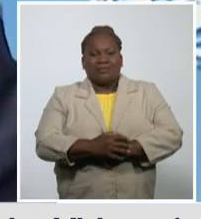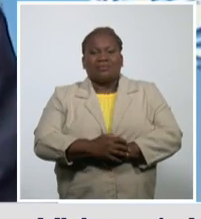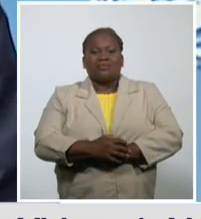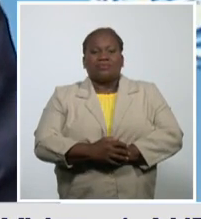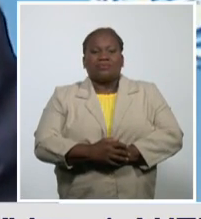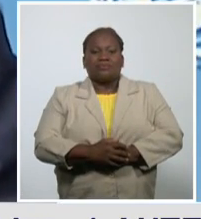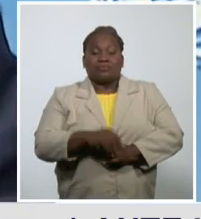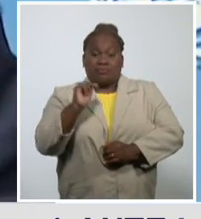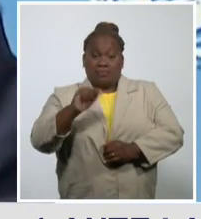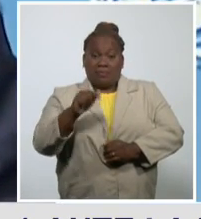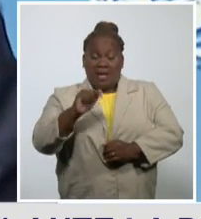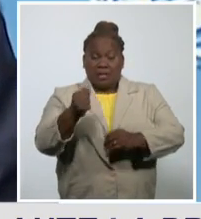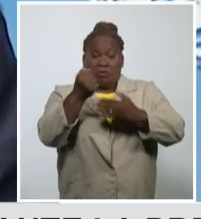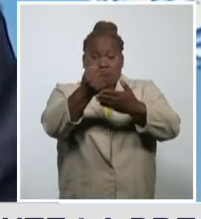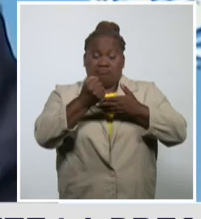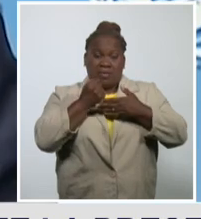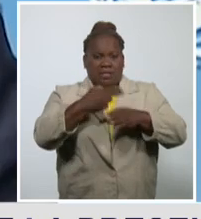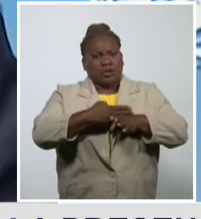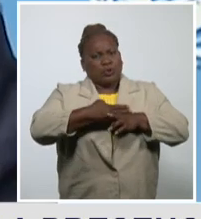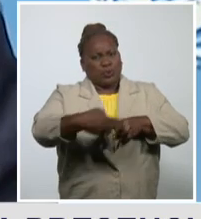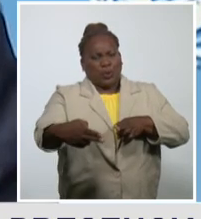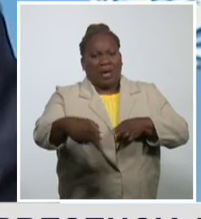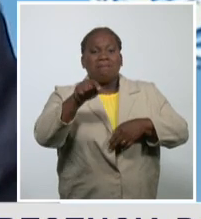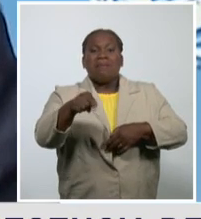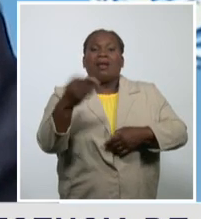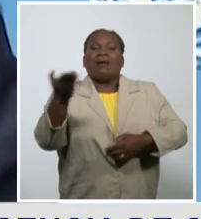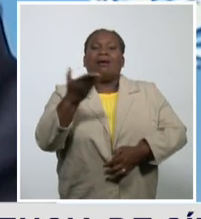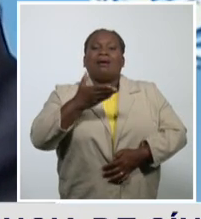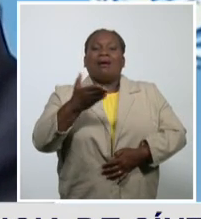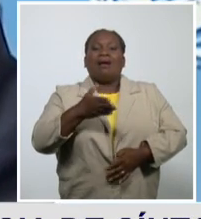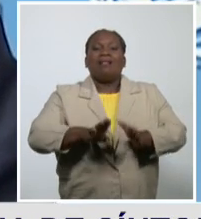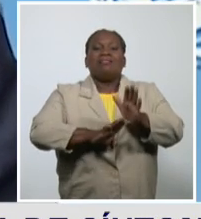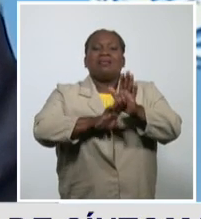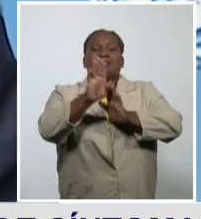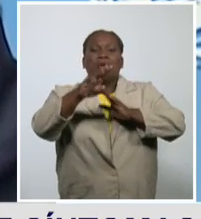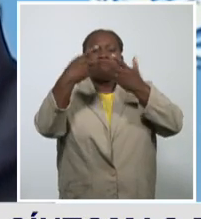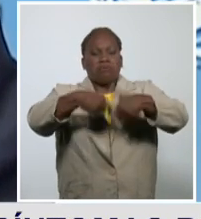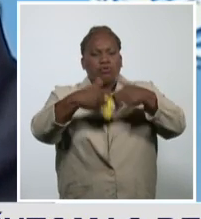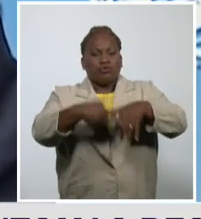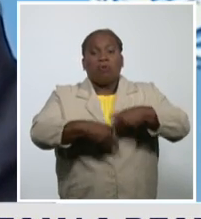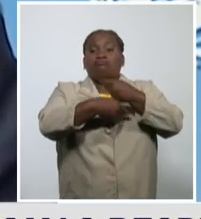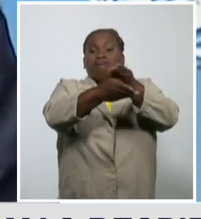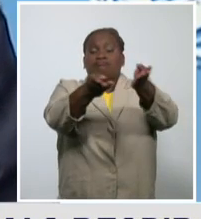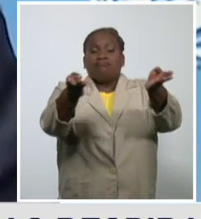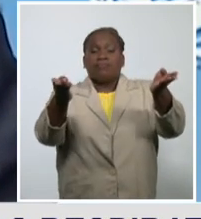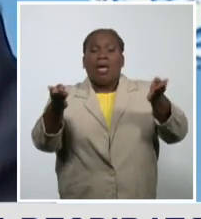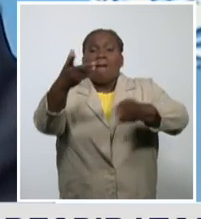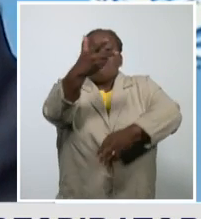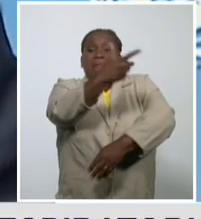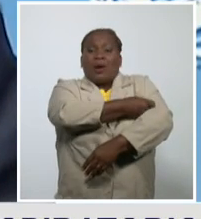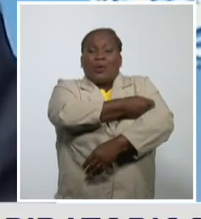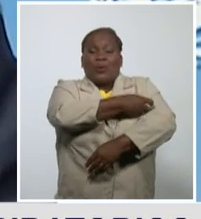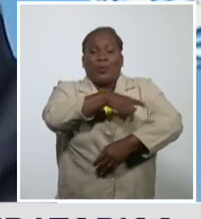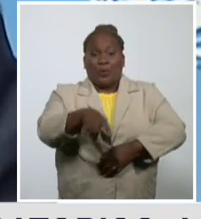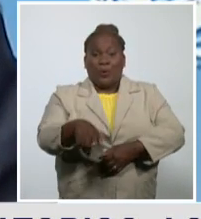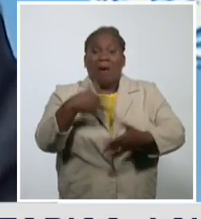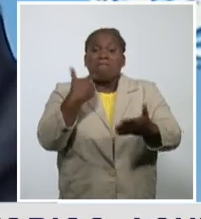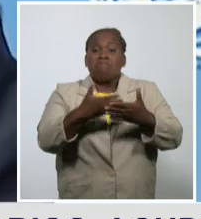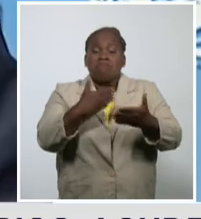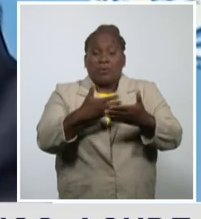Esta es una colaboración histórica para acelerar el desarrollo, la producción y la distribución equitativa de vacunas, de test de diagnóstico y